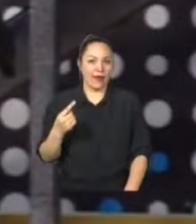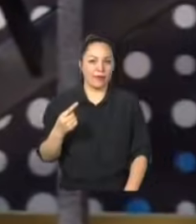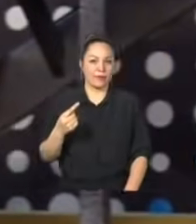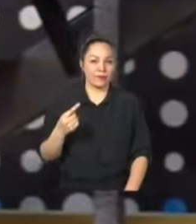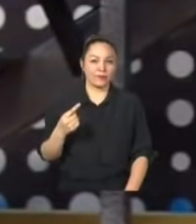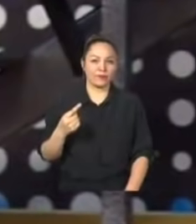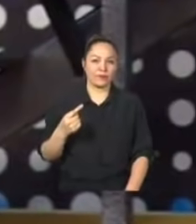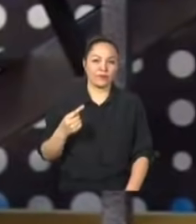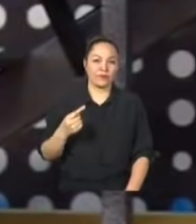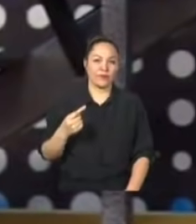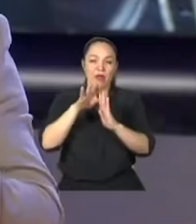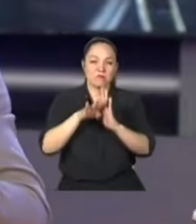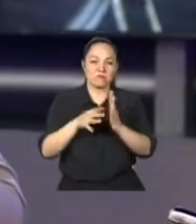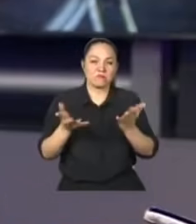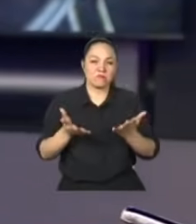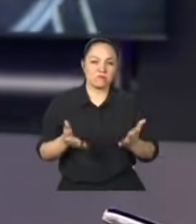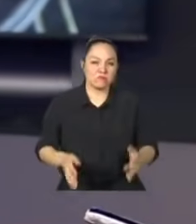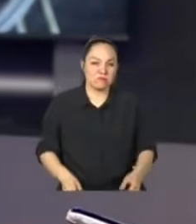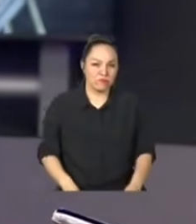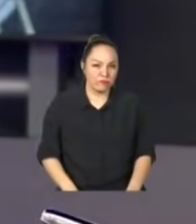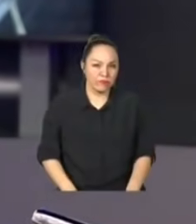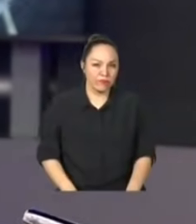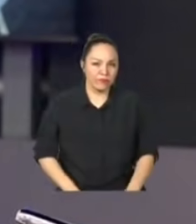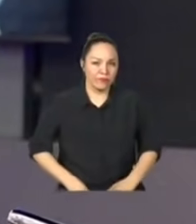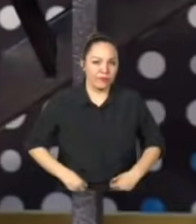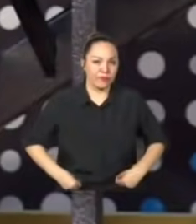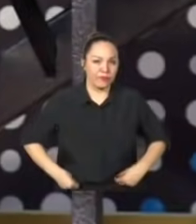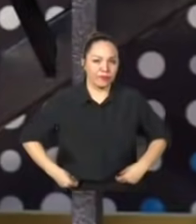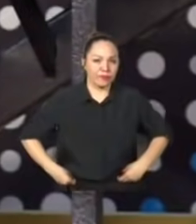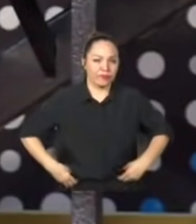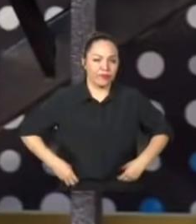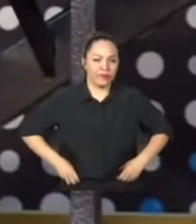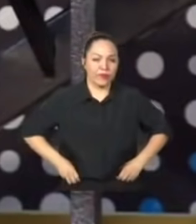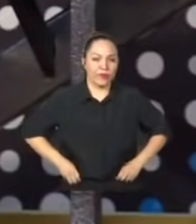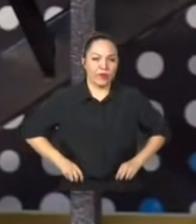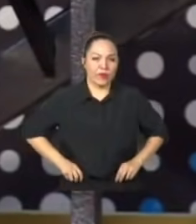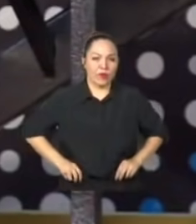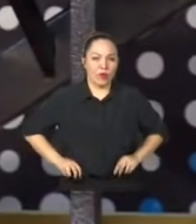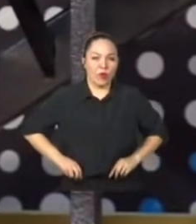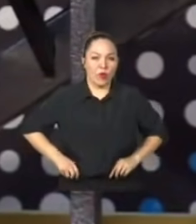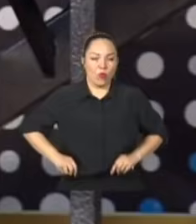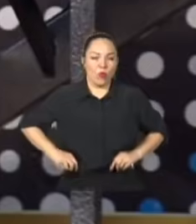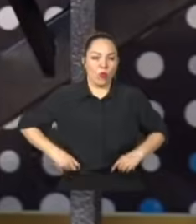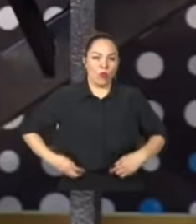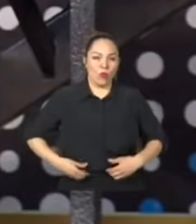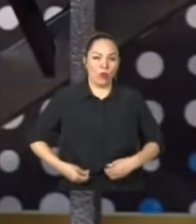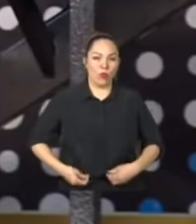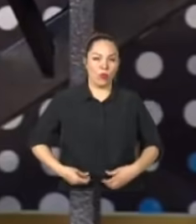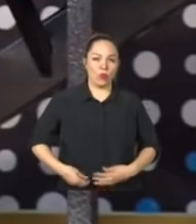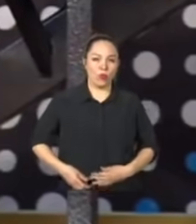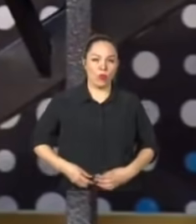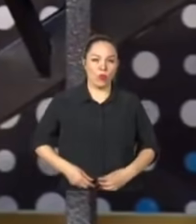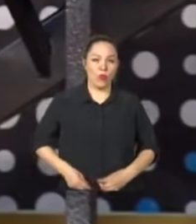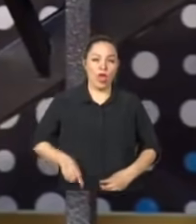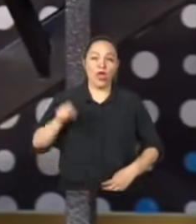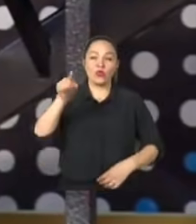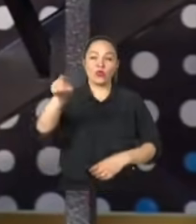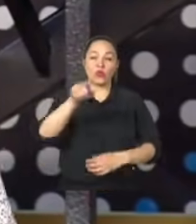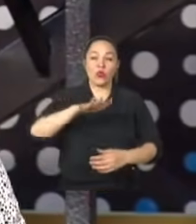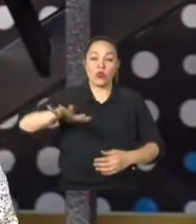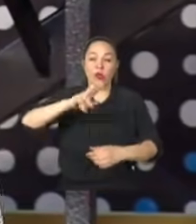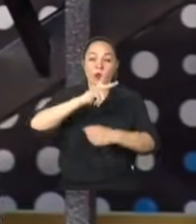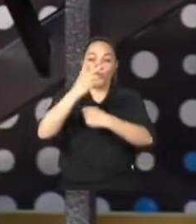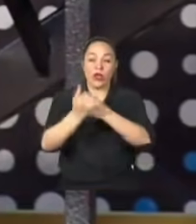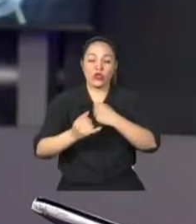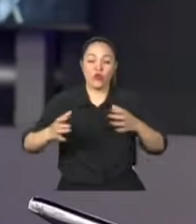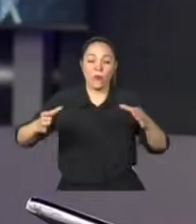armonizar el ambiente? Sí, ¿tú qué propuestas tienes para la comunidad LGTB? ¿Para